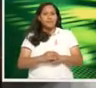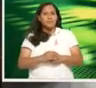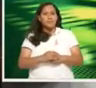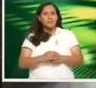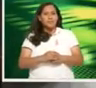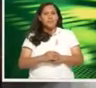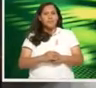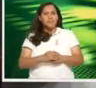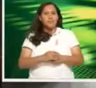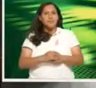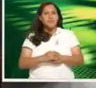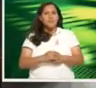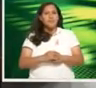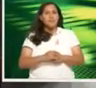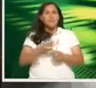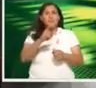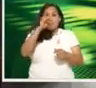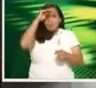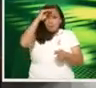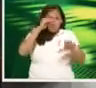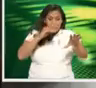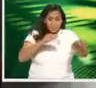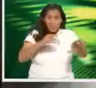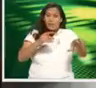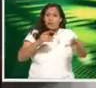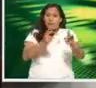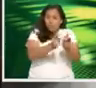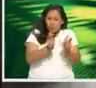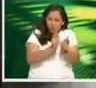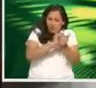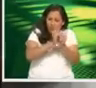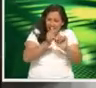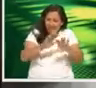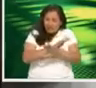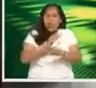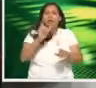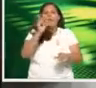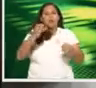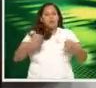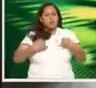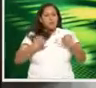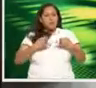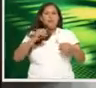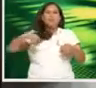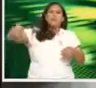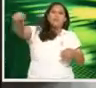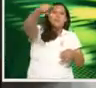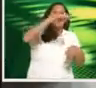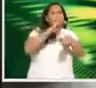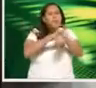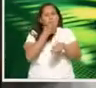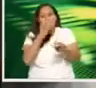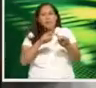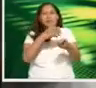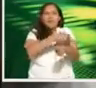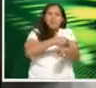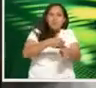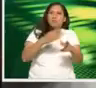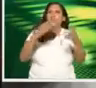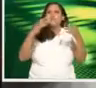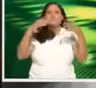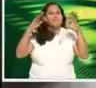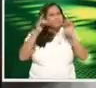llegar a desarrollar en la época de la adolescencia, ¿no? Cuando estamos generalmente rodeados de ciertos grupos, ¿no? De amigos, en la escuela, de familias,